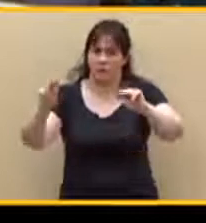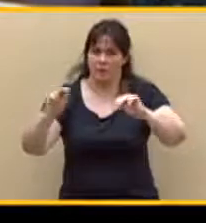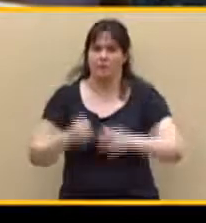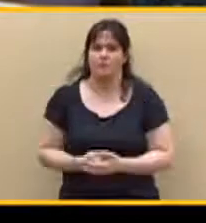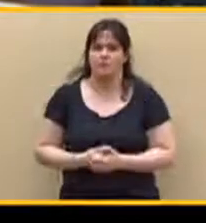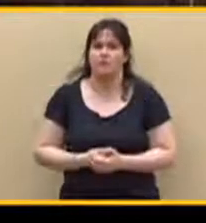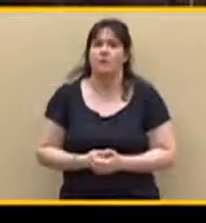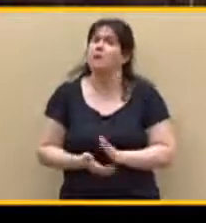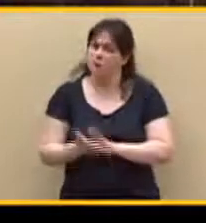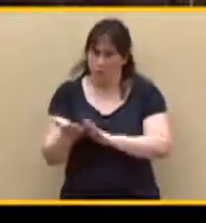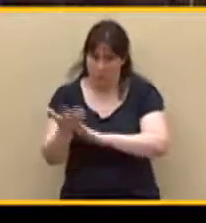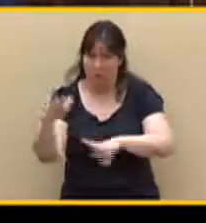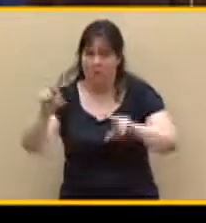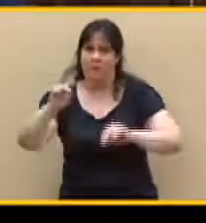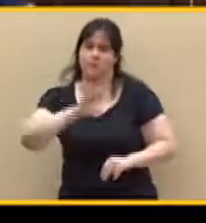voy acabando, señorías.